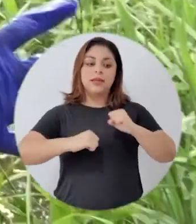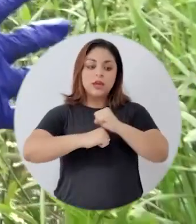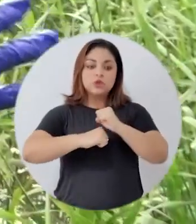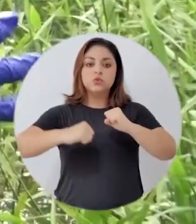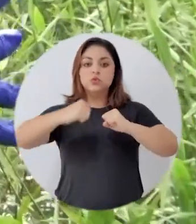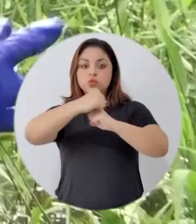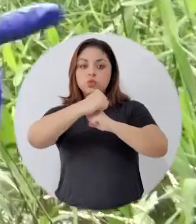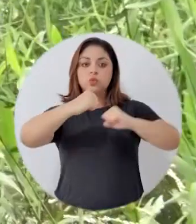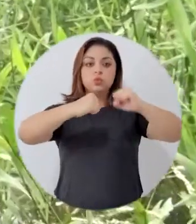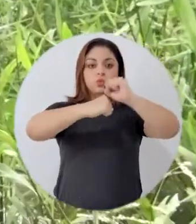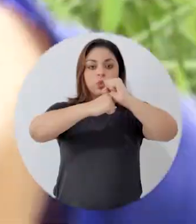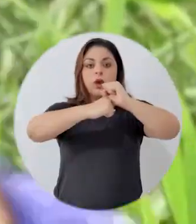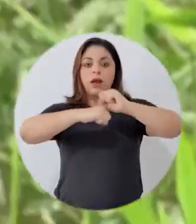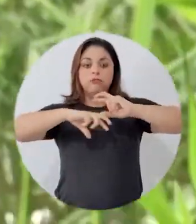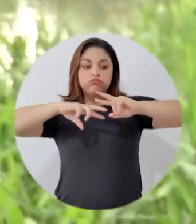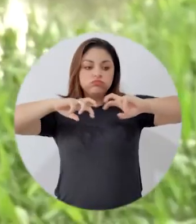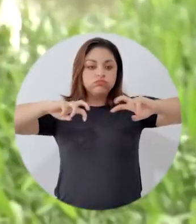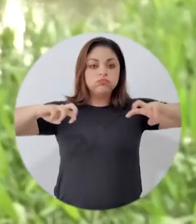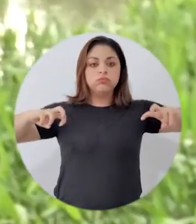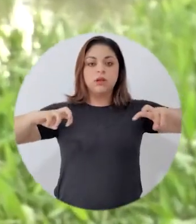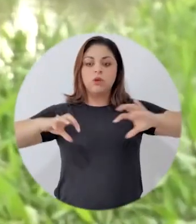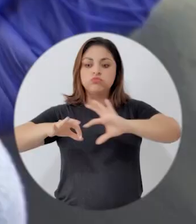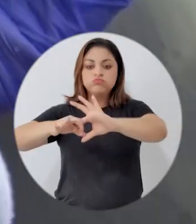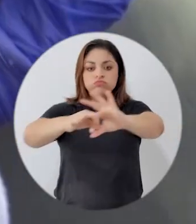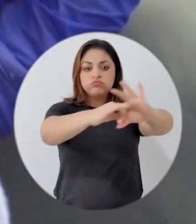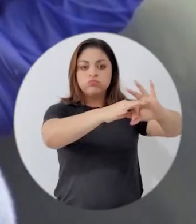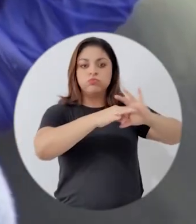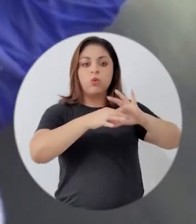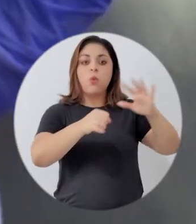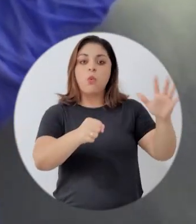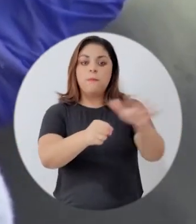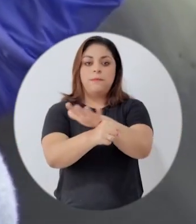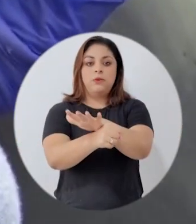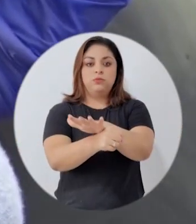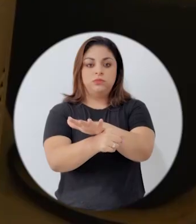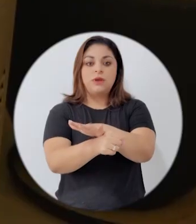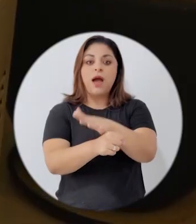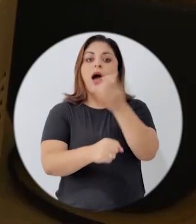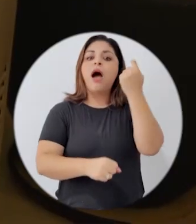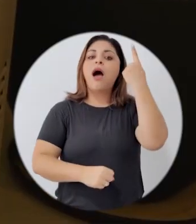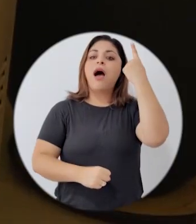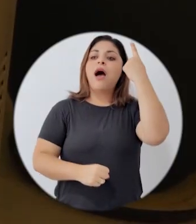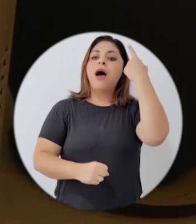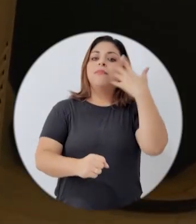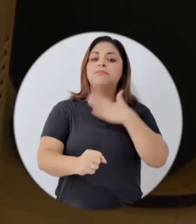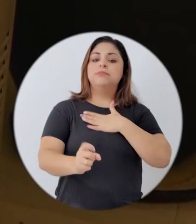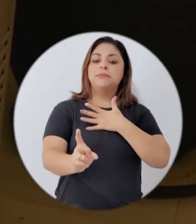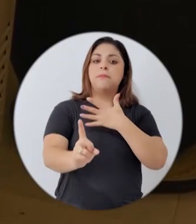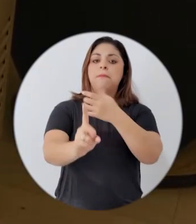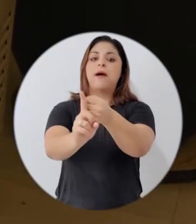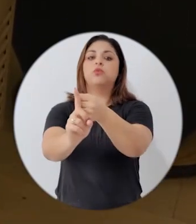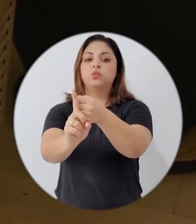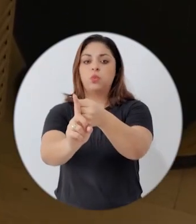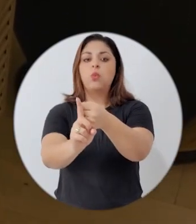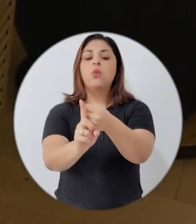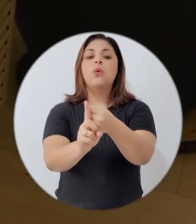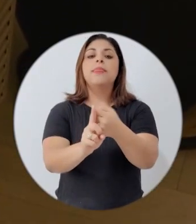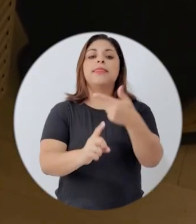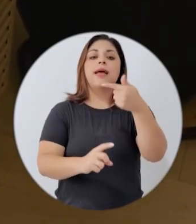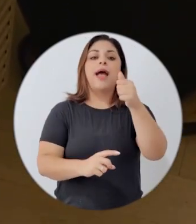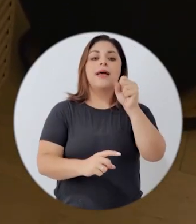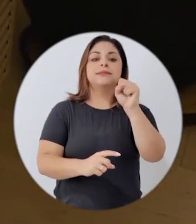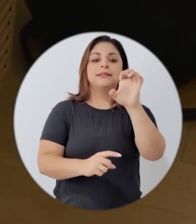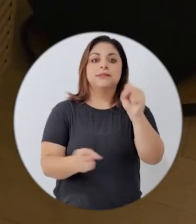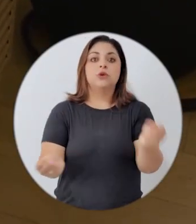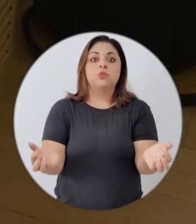los análisis de ciclo de vida completo para poder entender el impacto de mi actividad con